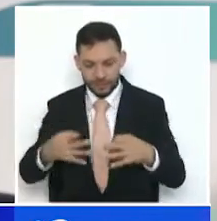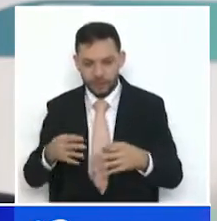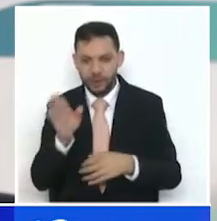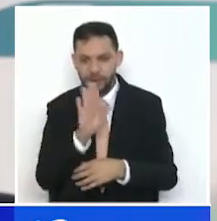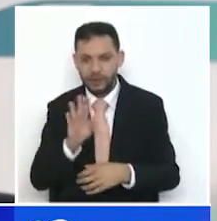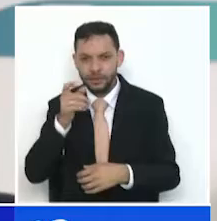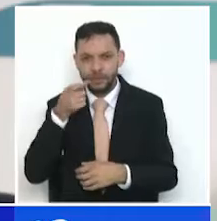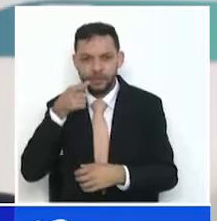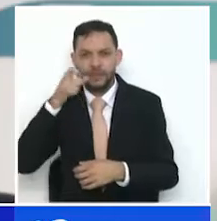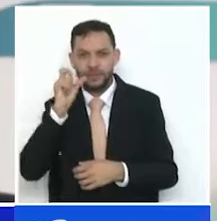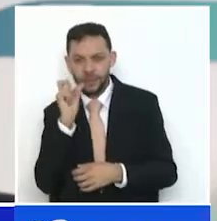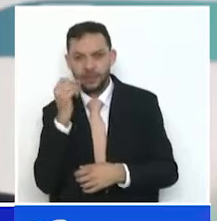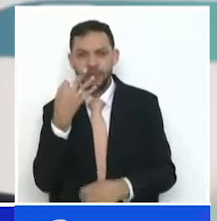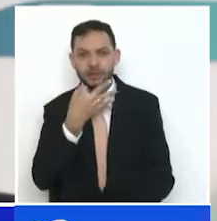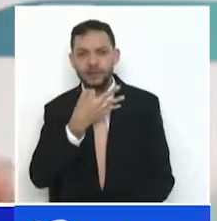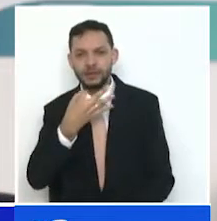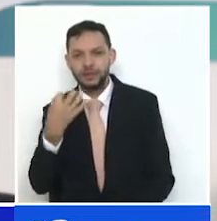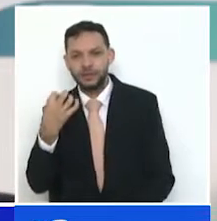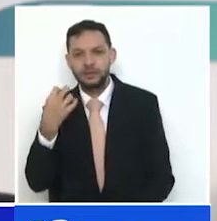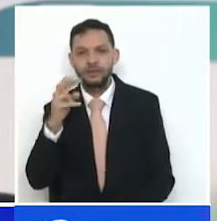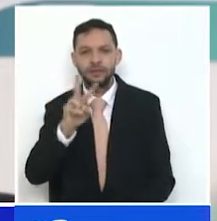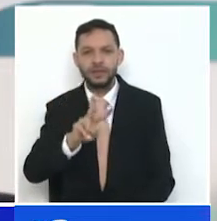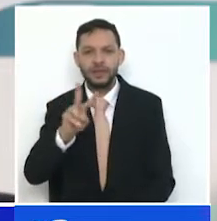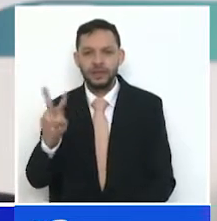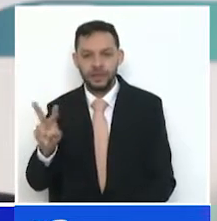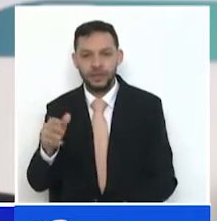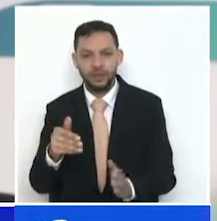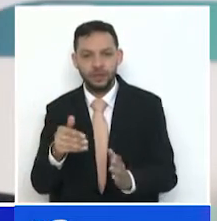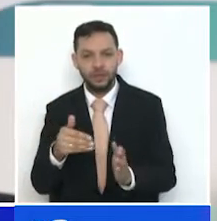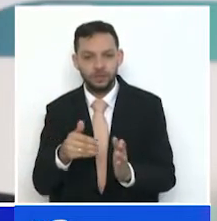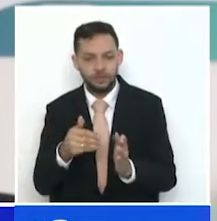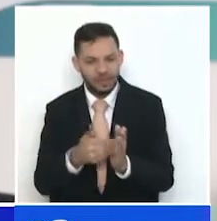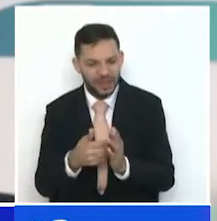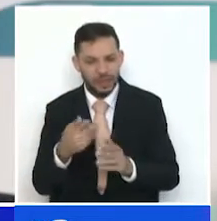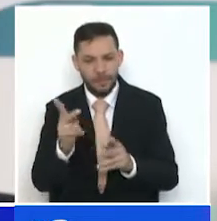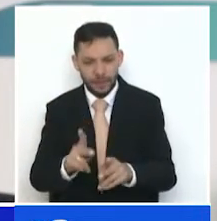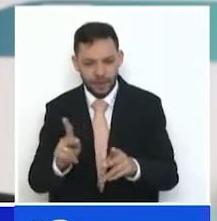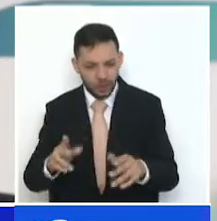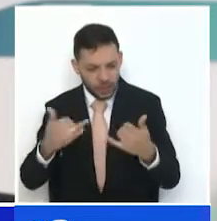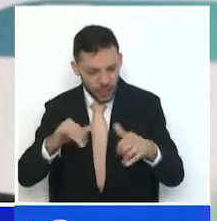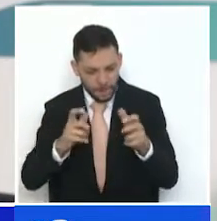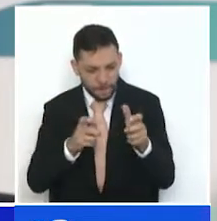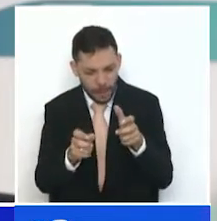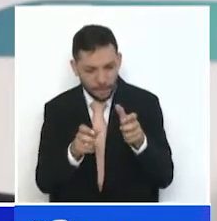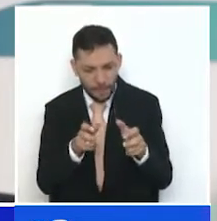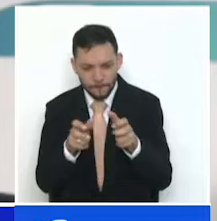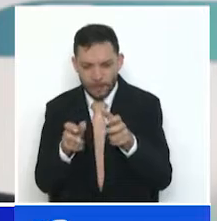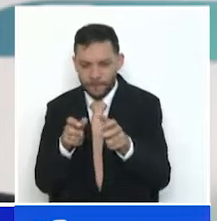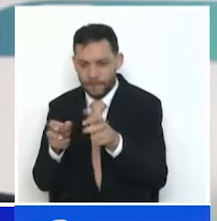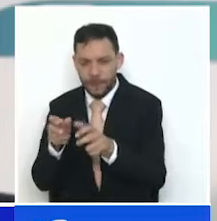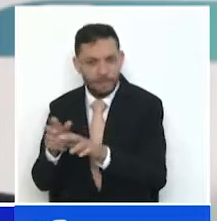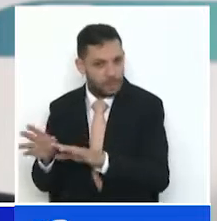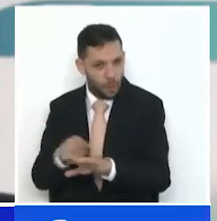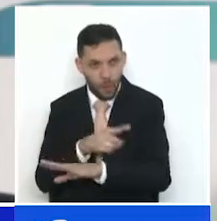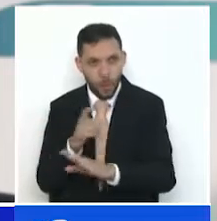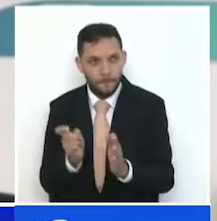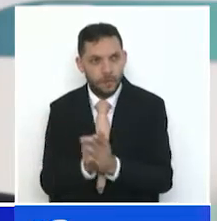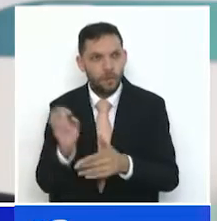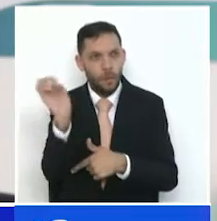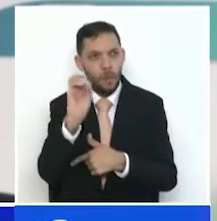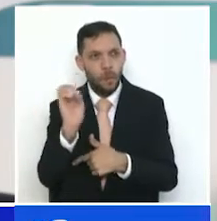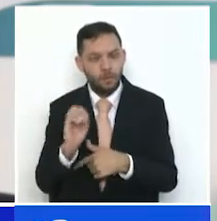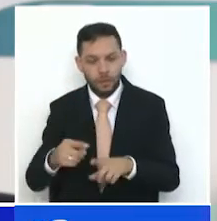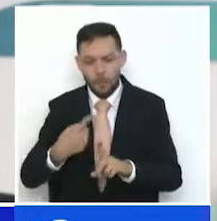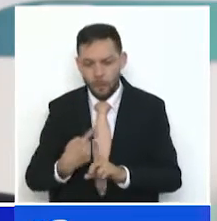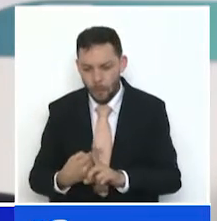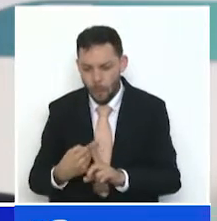tiene 322 vacunados por 1.000 habitantes. Es una tasa indudablemente muy buena,